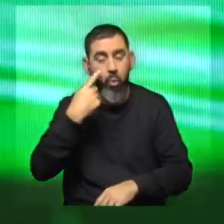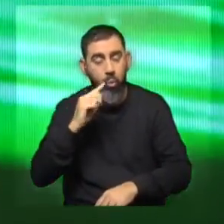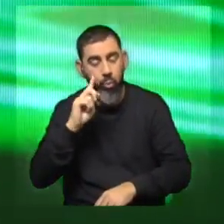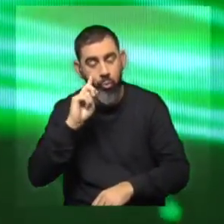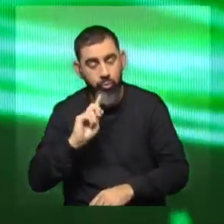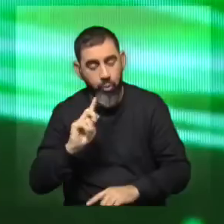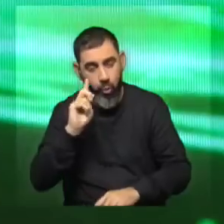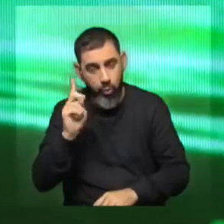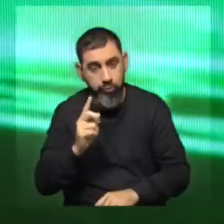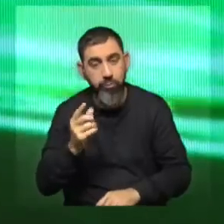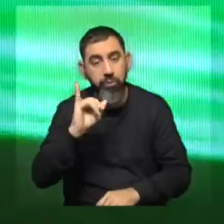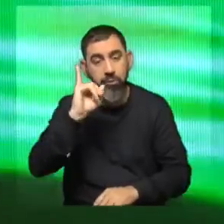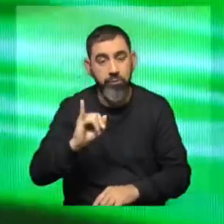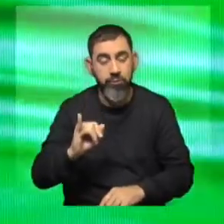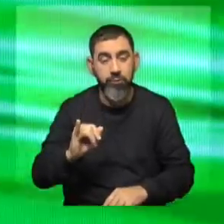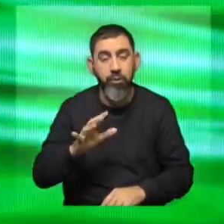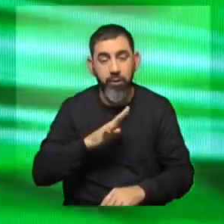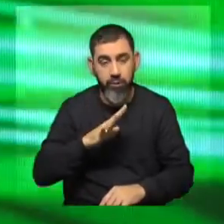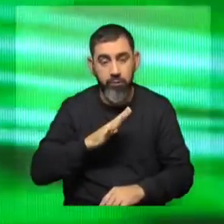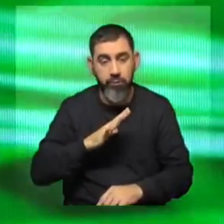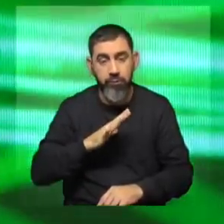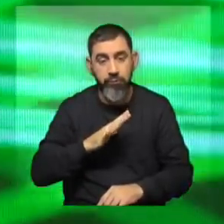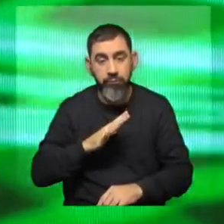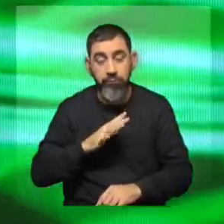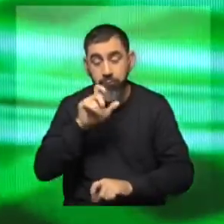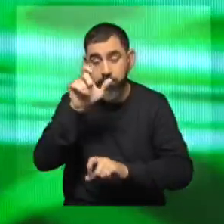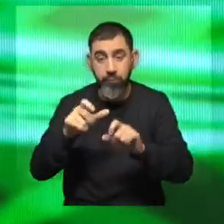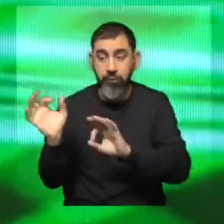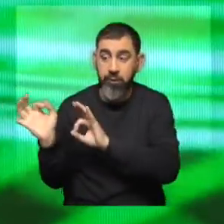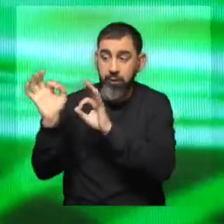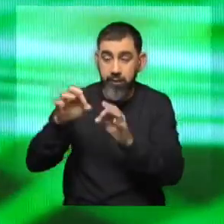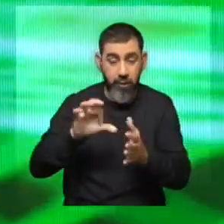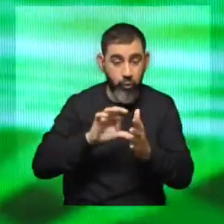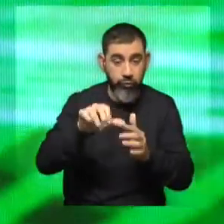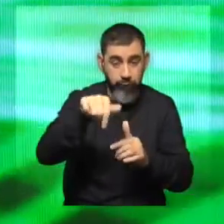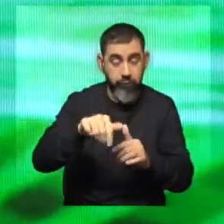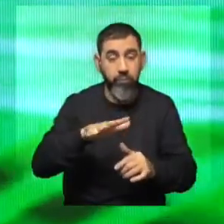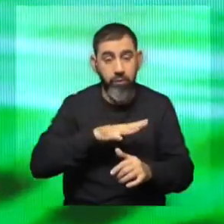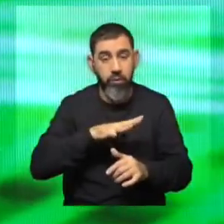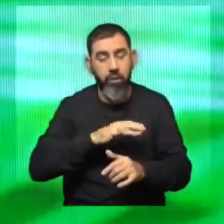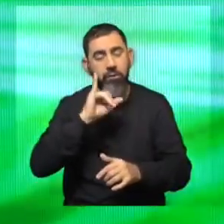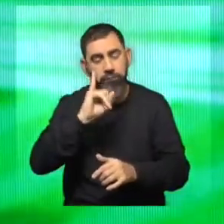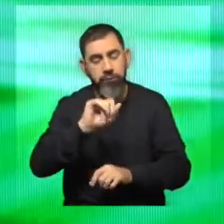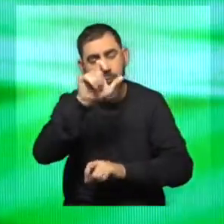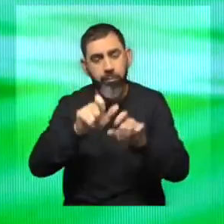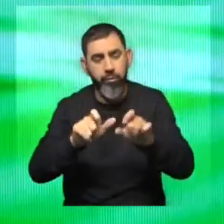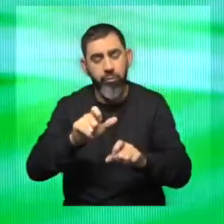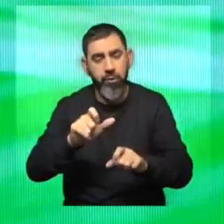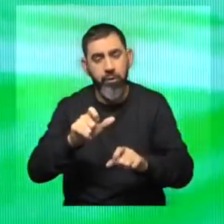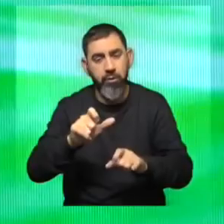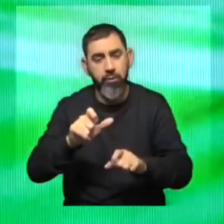las conozco En relación a eso pero lo que uno ve es de la práctica y desde el recibimiento de estos servicios la cantidad de personas de